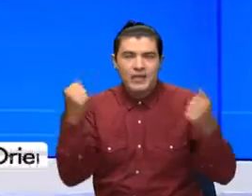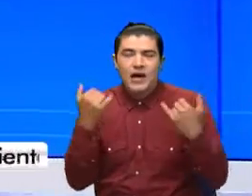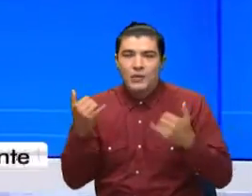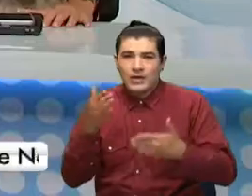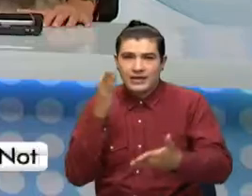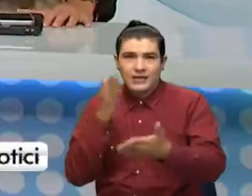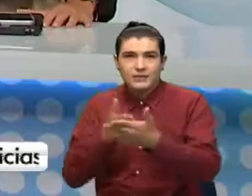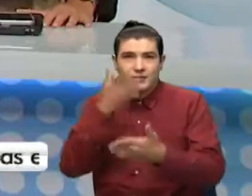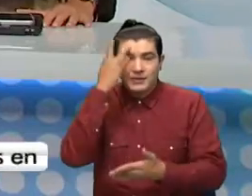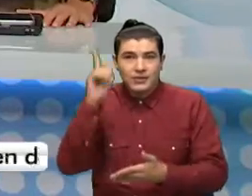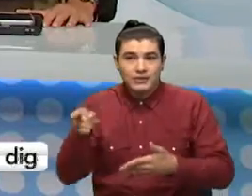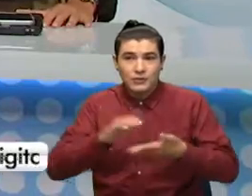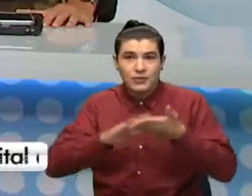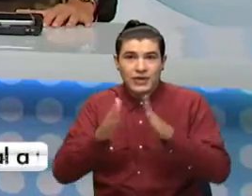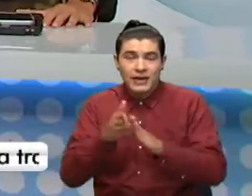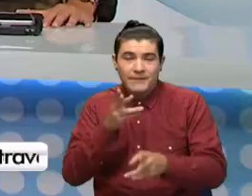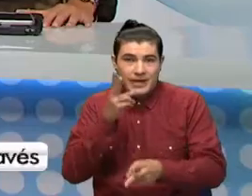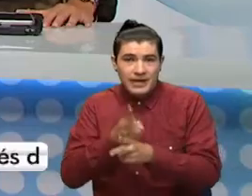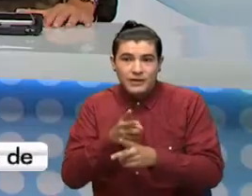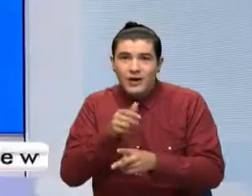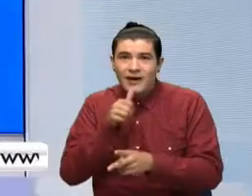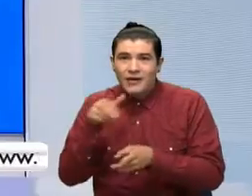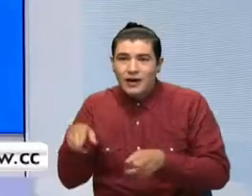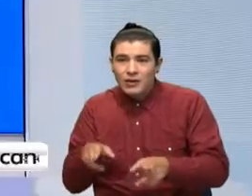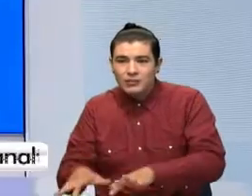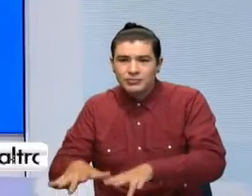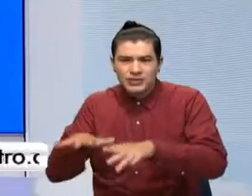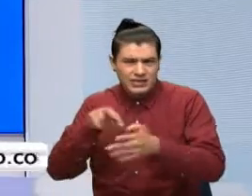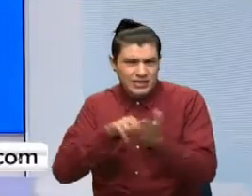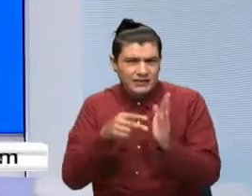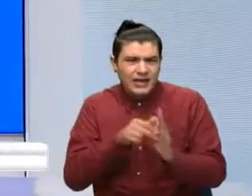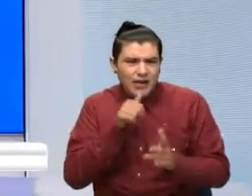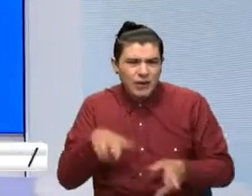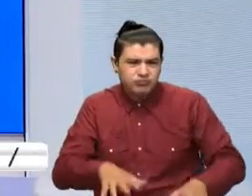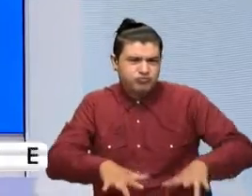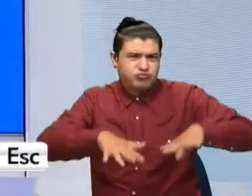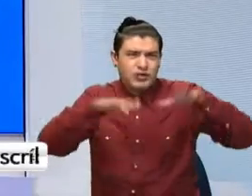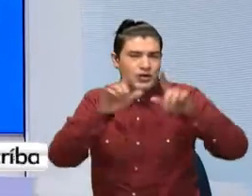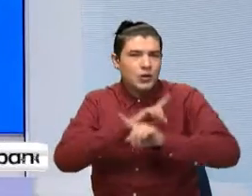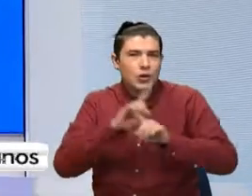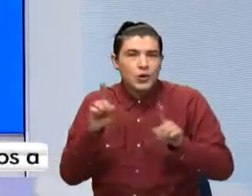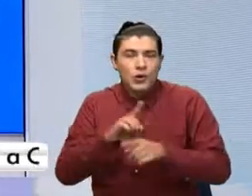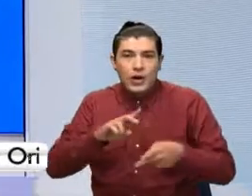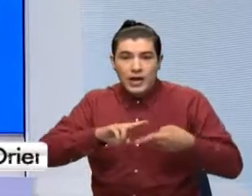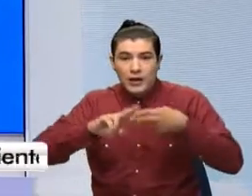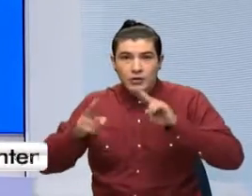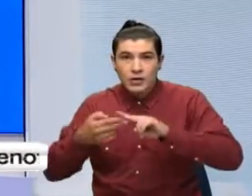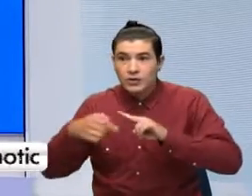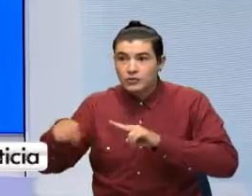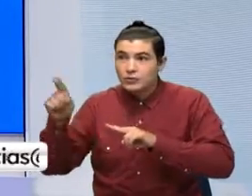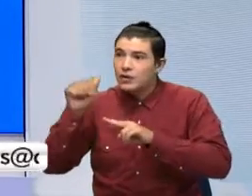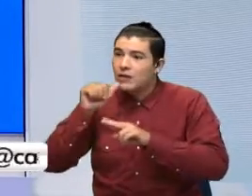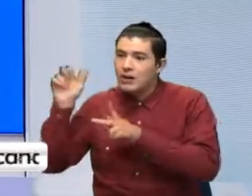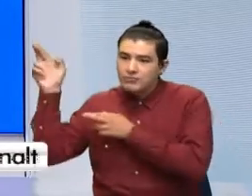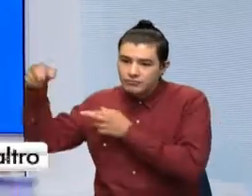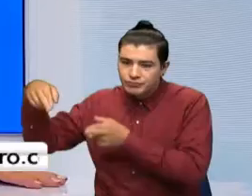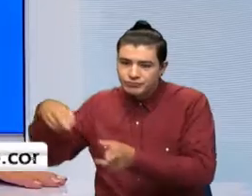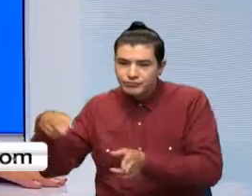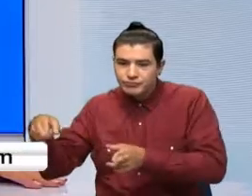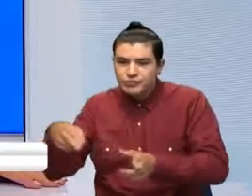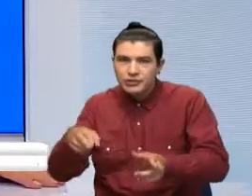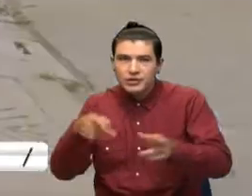la urbanización pues hay que decir que el tema no está relacionado a una creciente sino por el contrario a donde estaba viniendo todo el agua que por esta